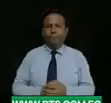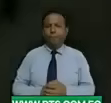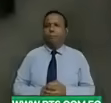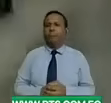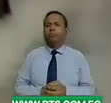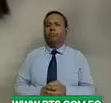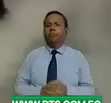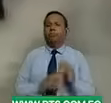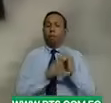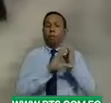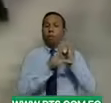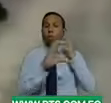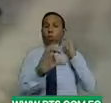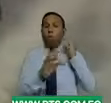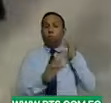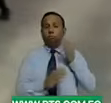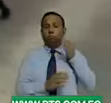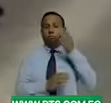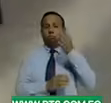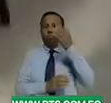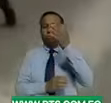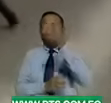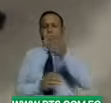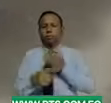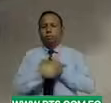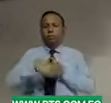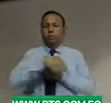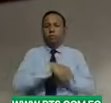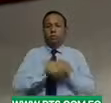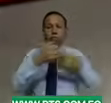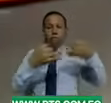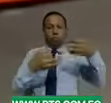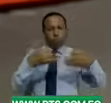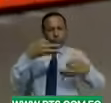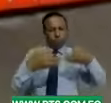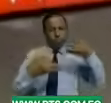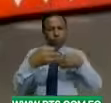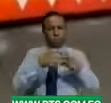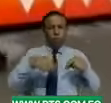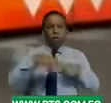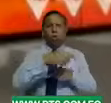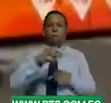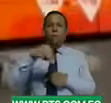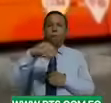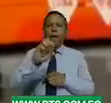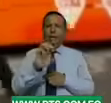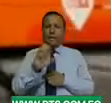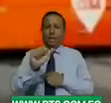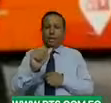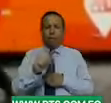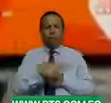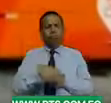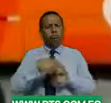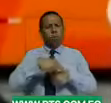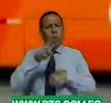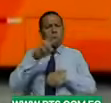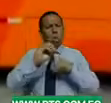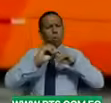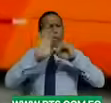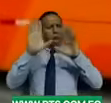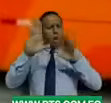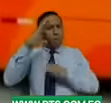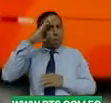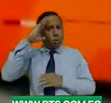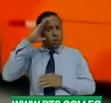El bus de transporte interprovincial arribó al control fijo del grupo GEMA en Baeza. Pasado las 2 de la madrugada, los policías pararon la marcha